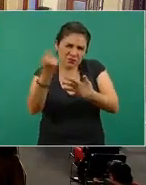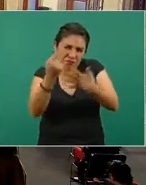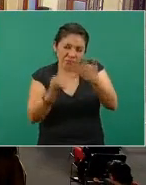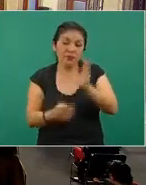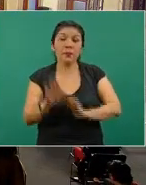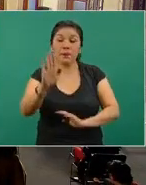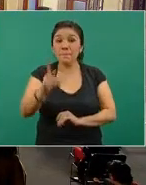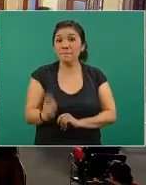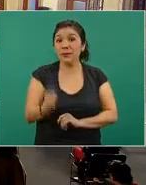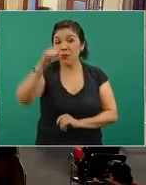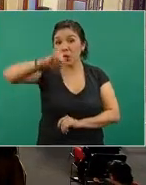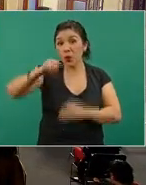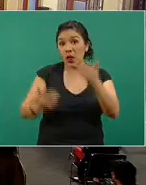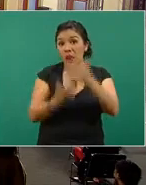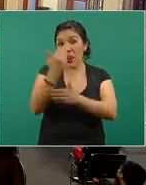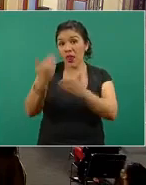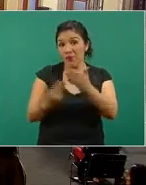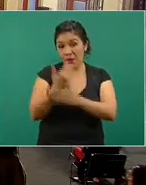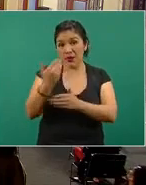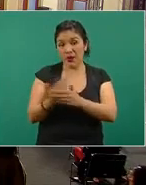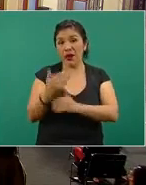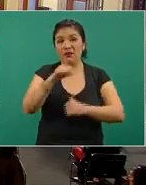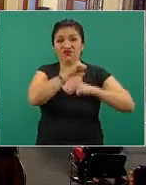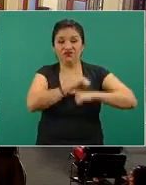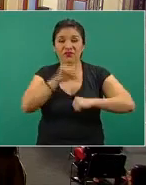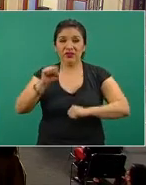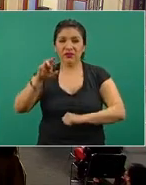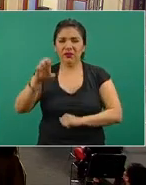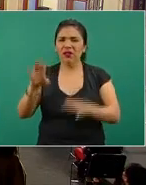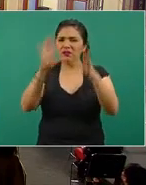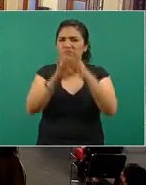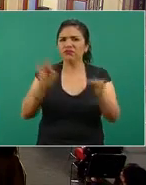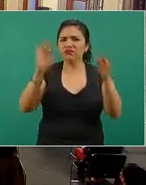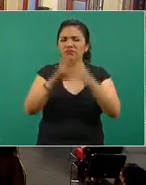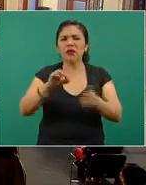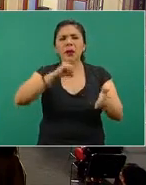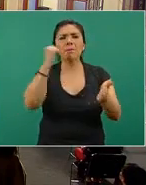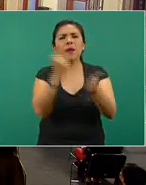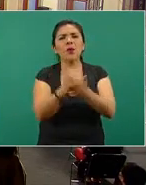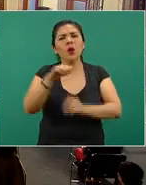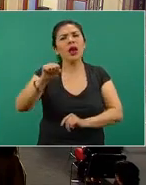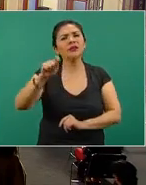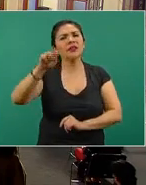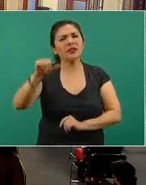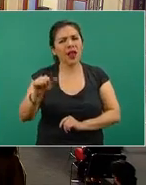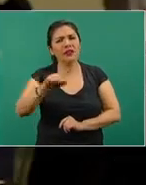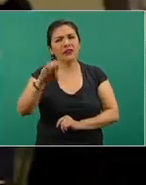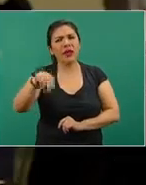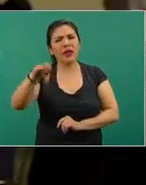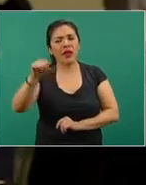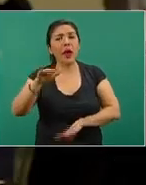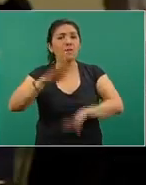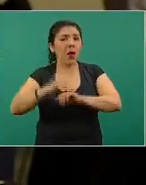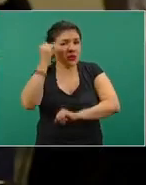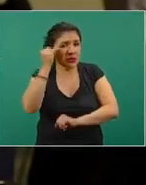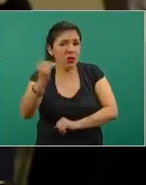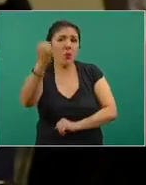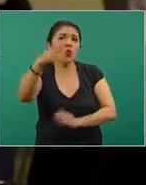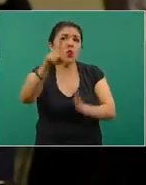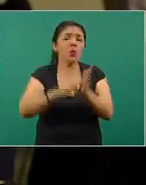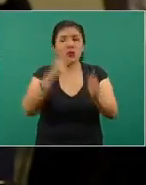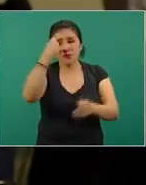la mañana el canciller comentaba que la vacuna AstraZeneca Leomont se iba a demorar todavía un mes más o quizás un poco más en el